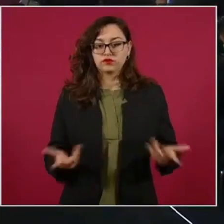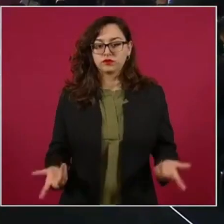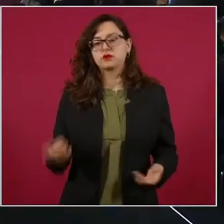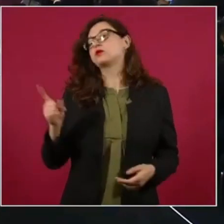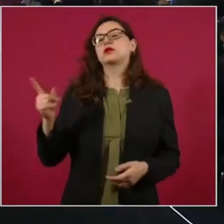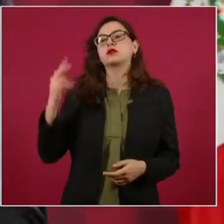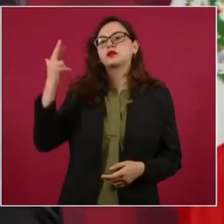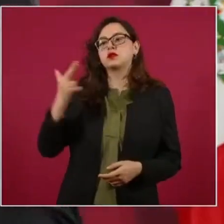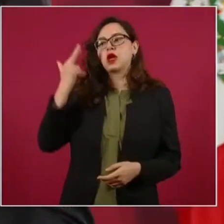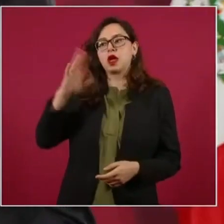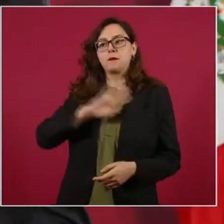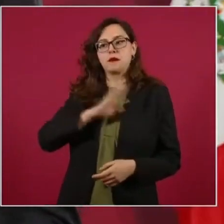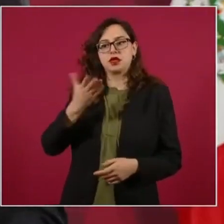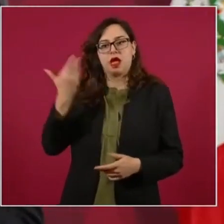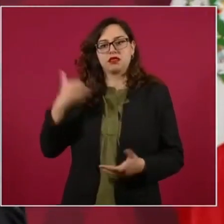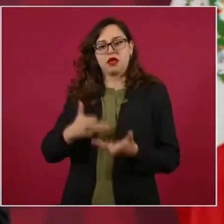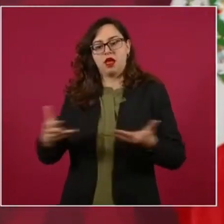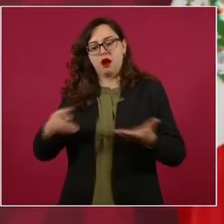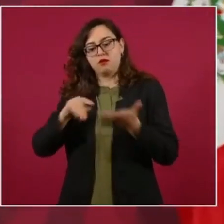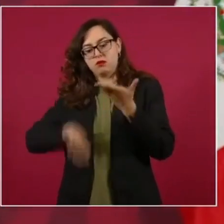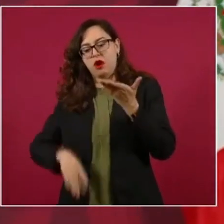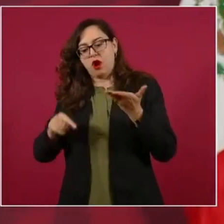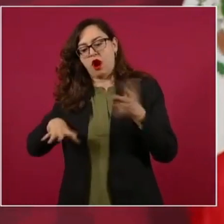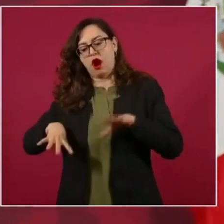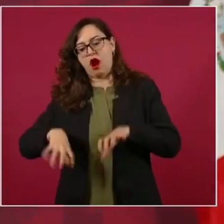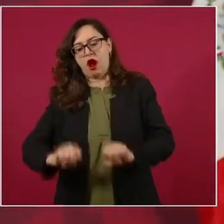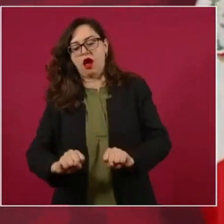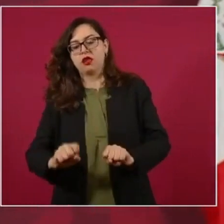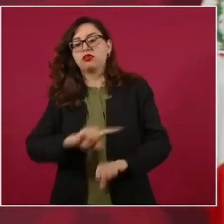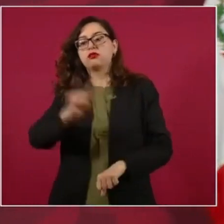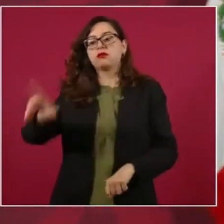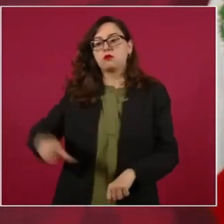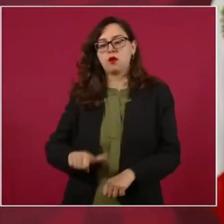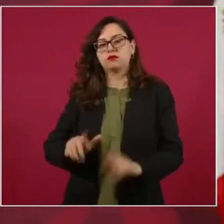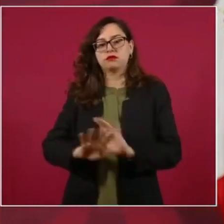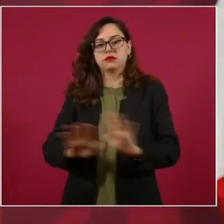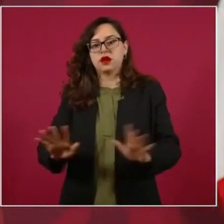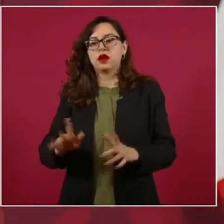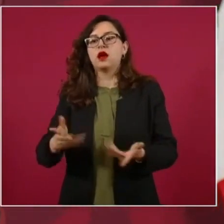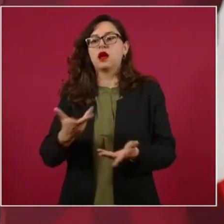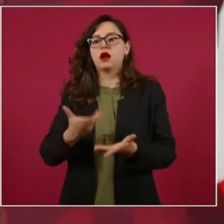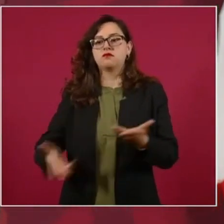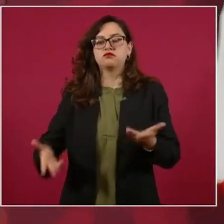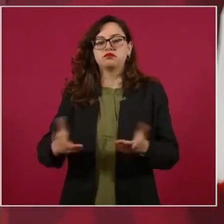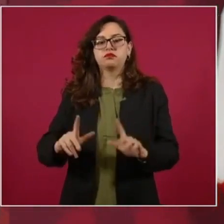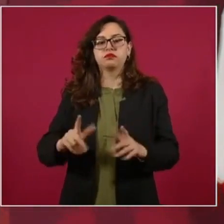porque eso significó una nacionalización.